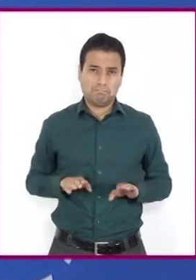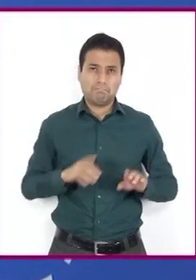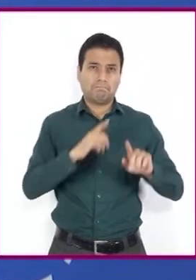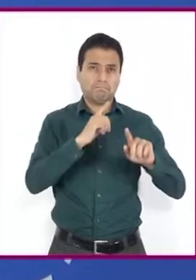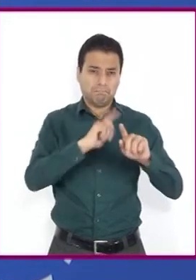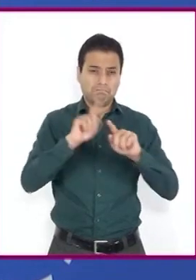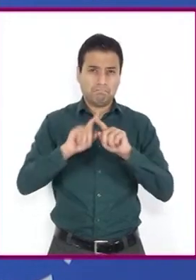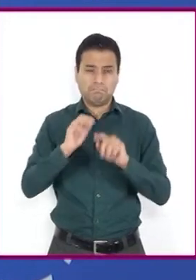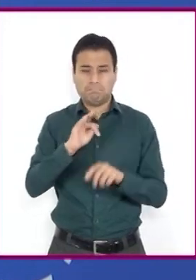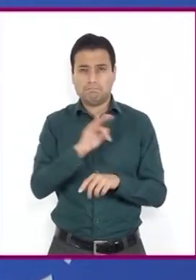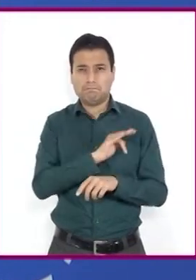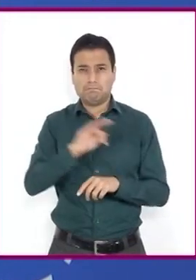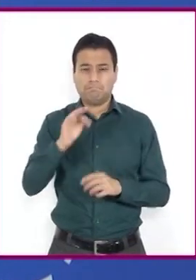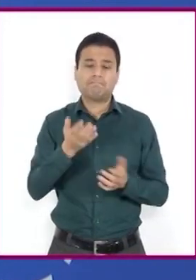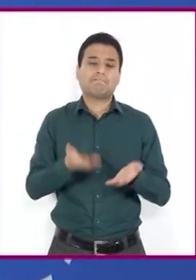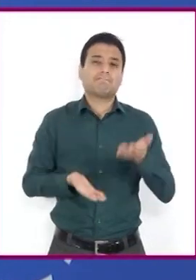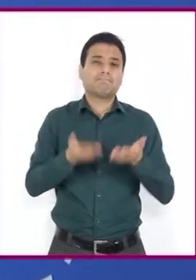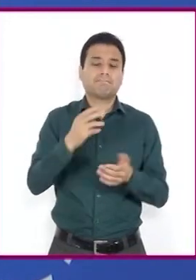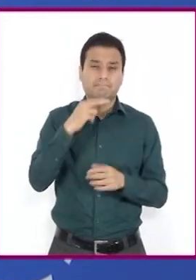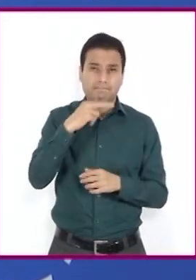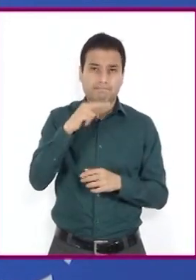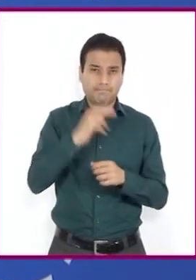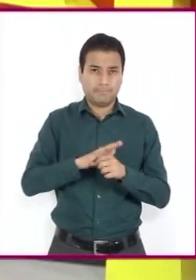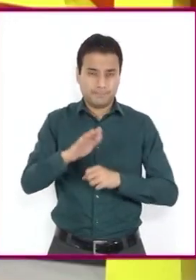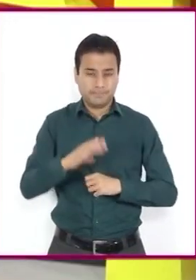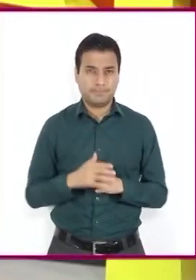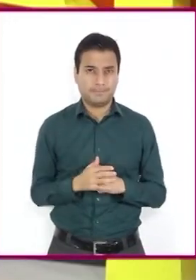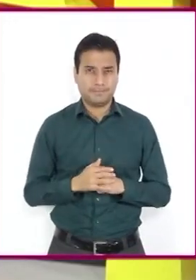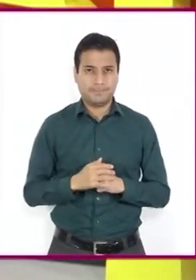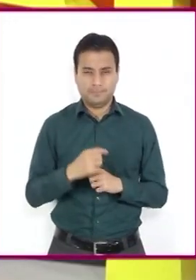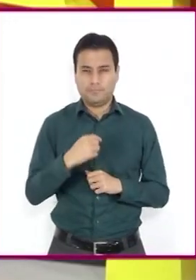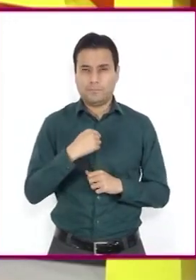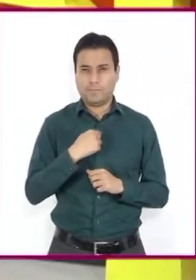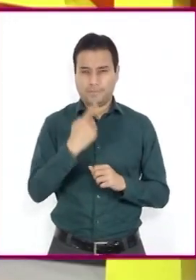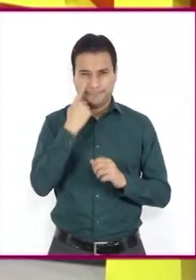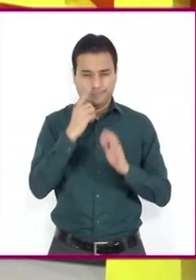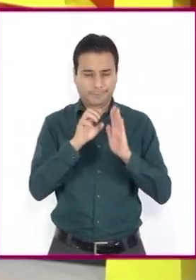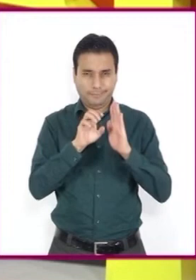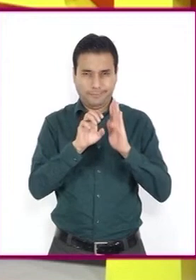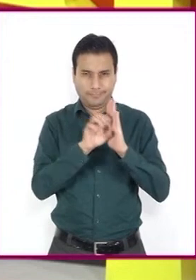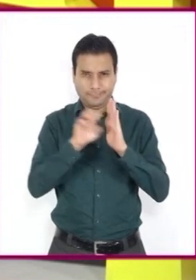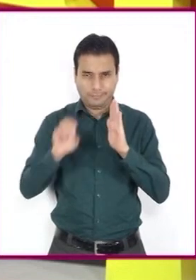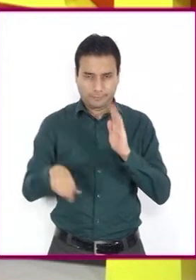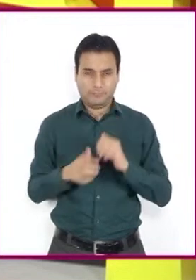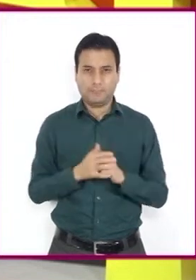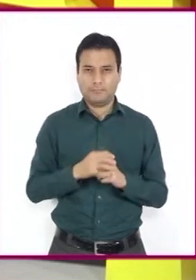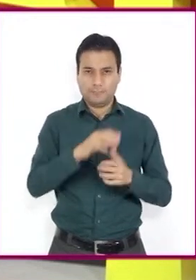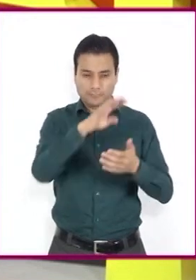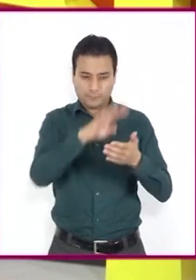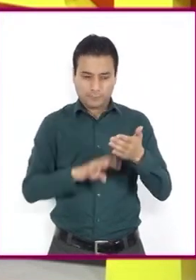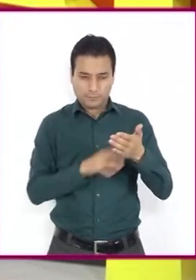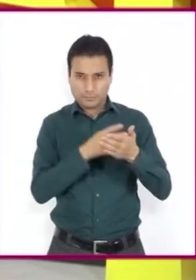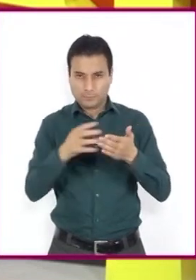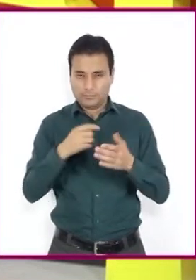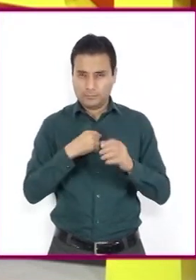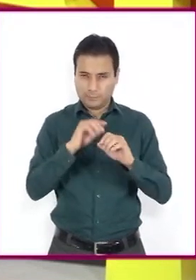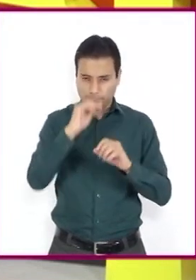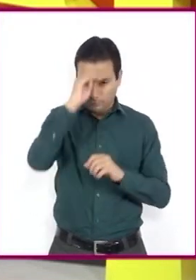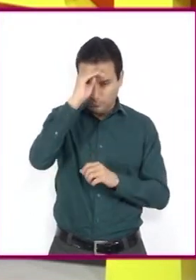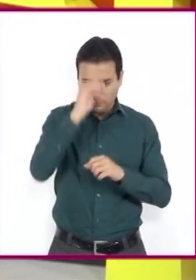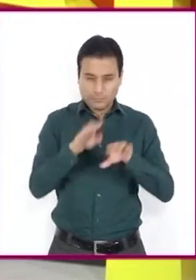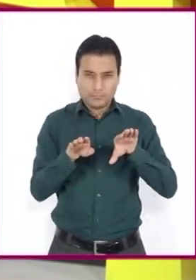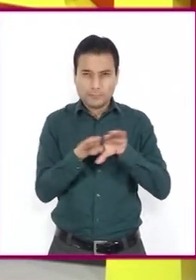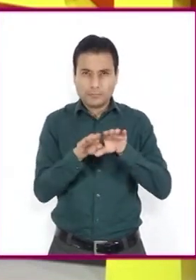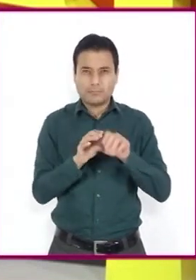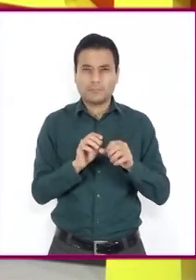modo verbal que elegimos. Entonces, yo hice un cuadro para apoyarme y ver cómo redactar en los modos verbales,